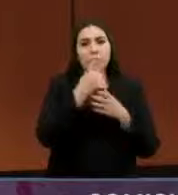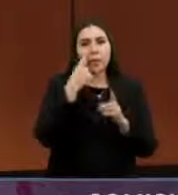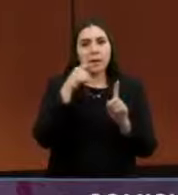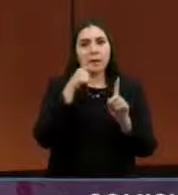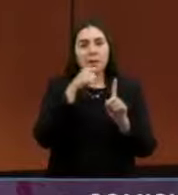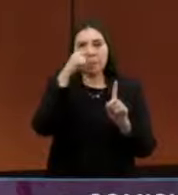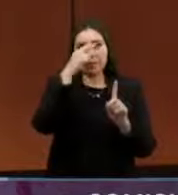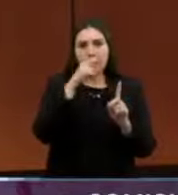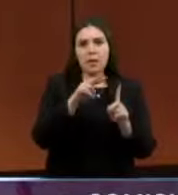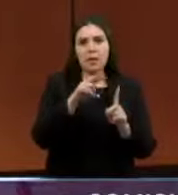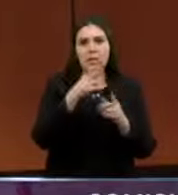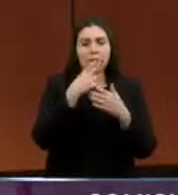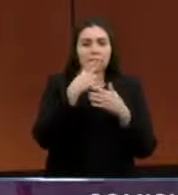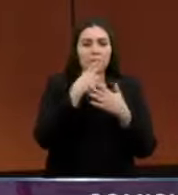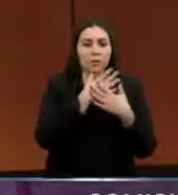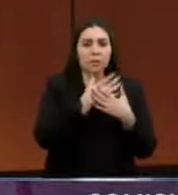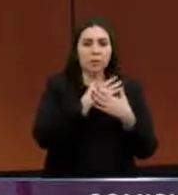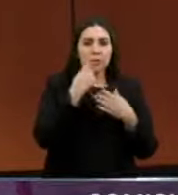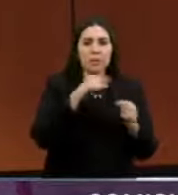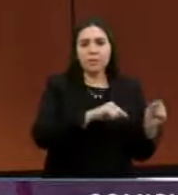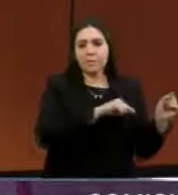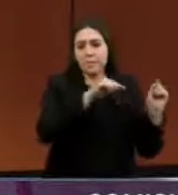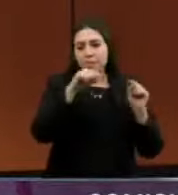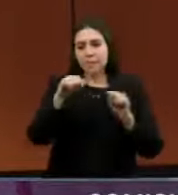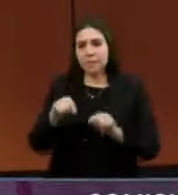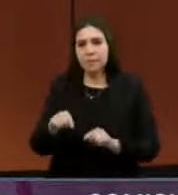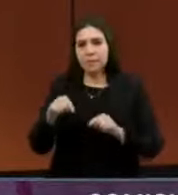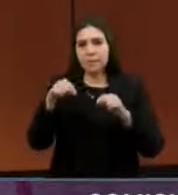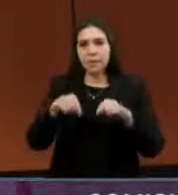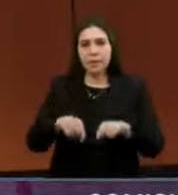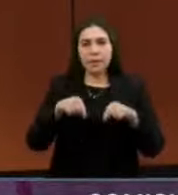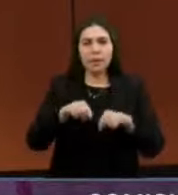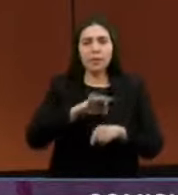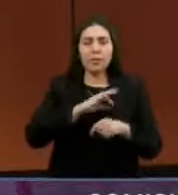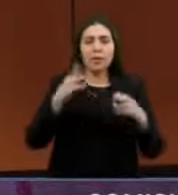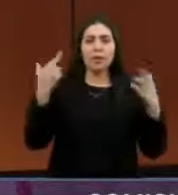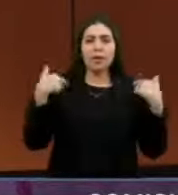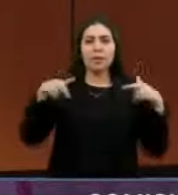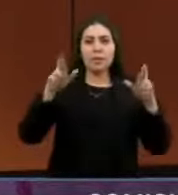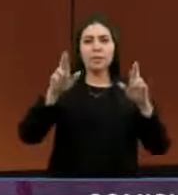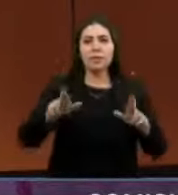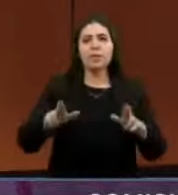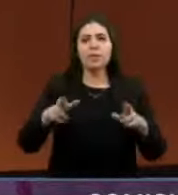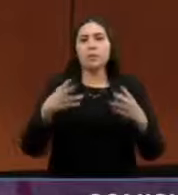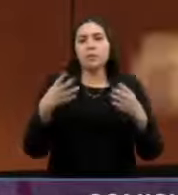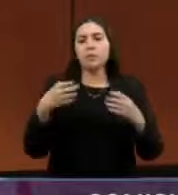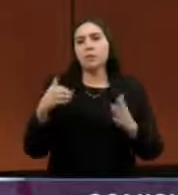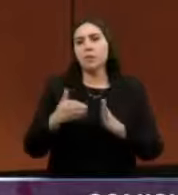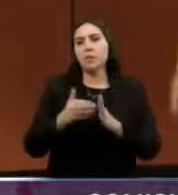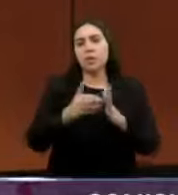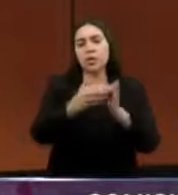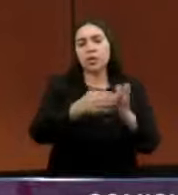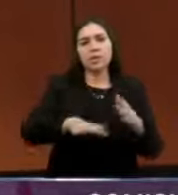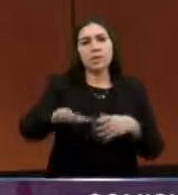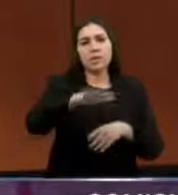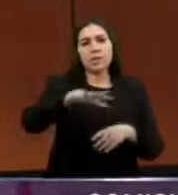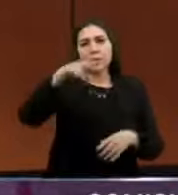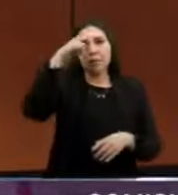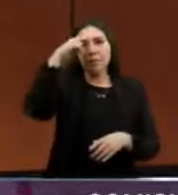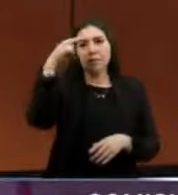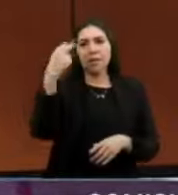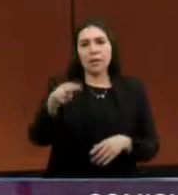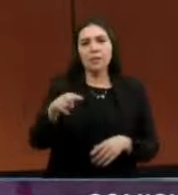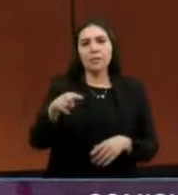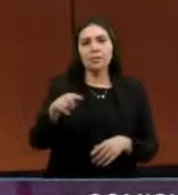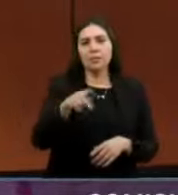estar aquí en esta tribuna, representando a millones de mexicanos que